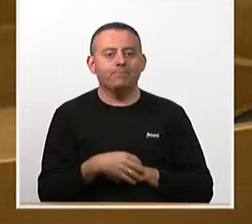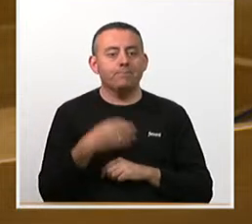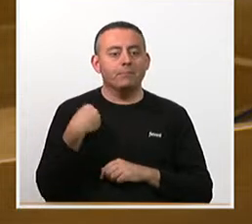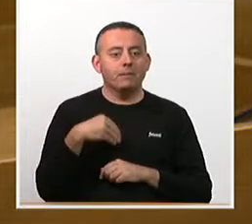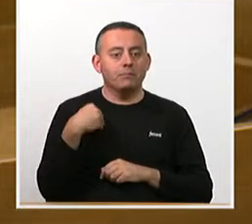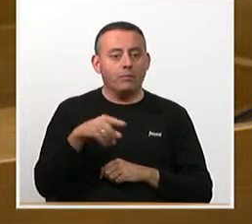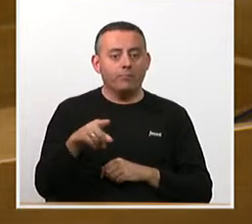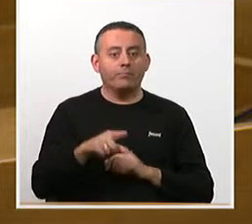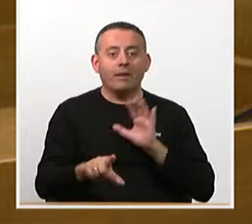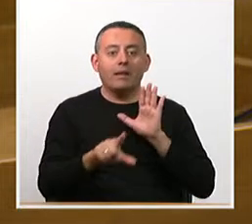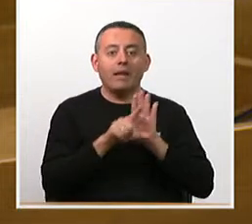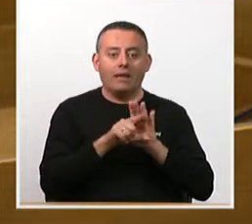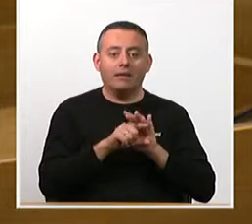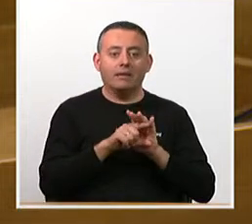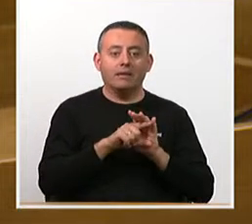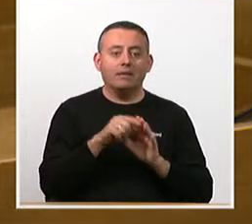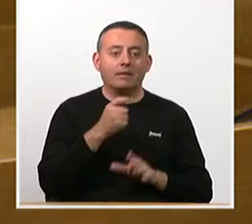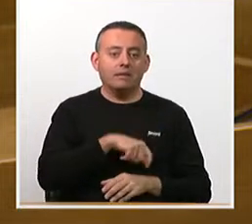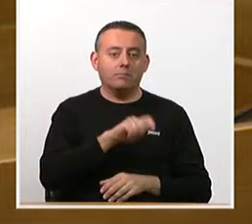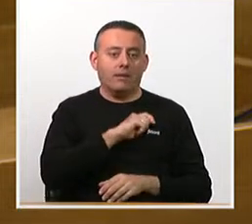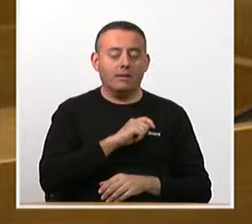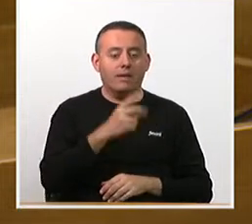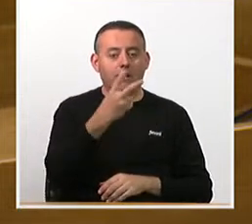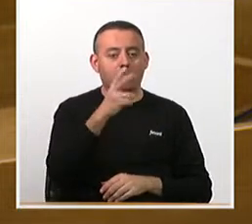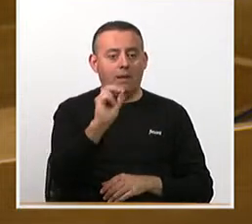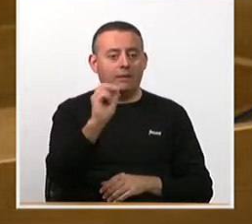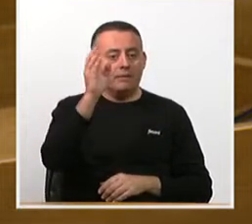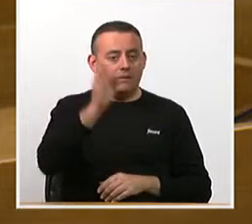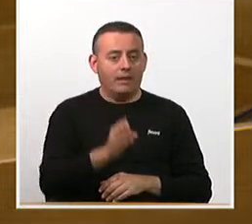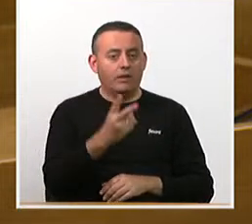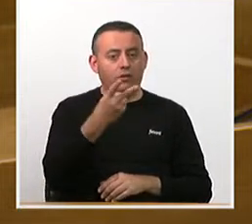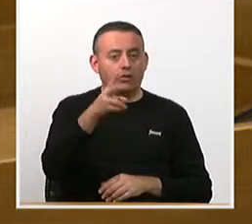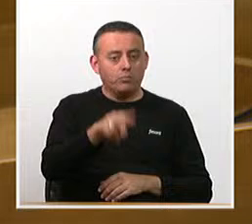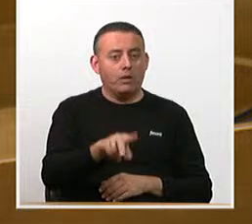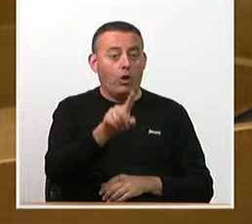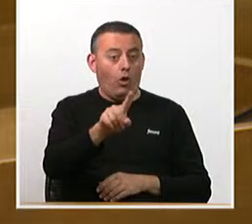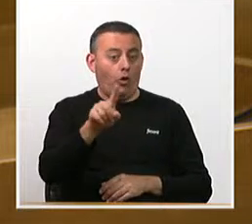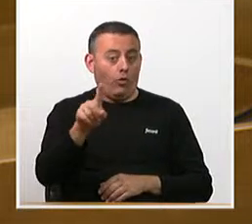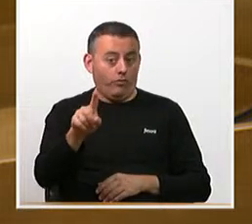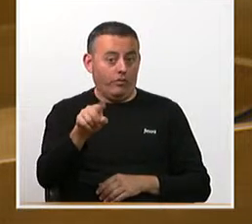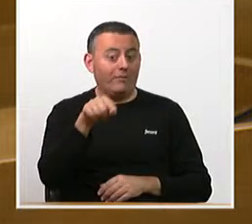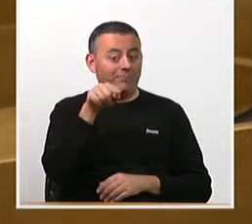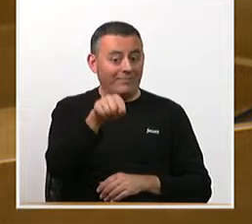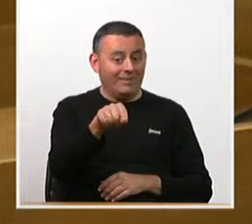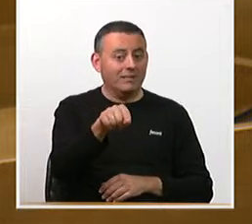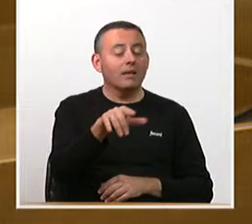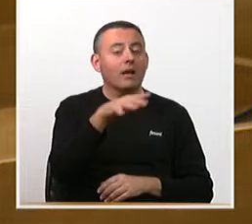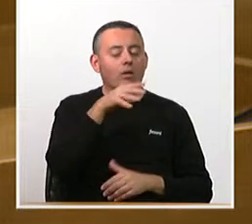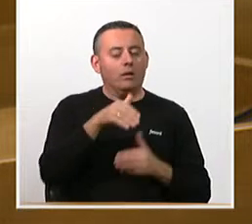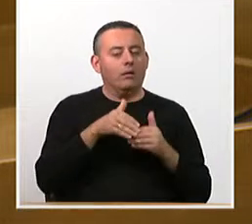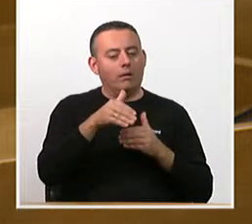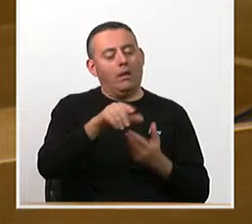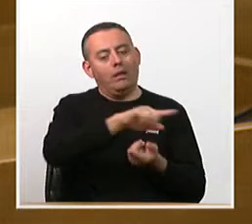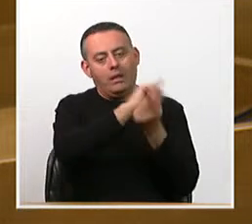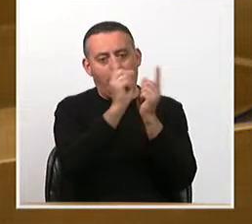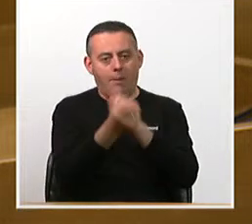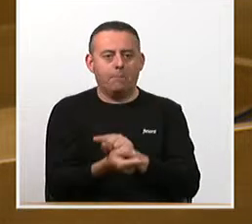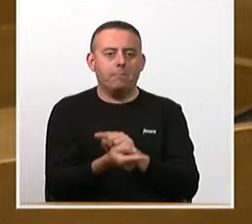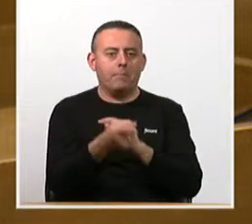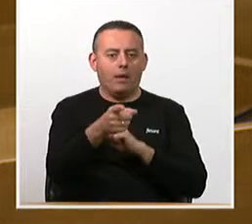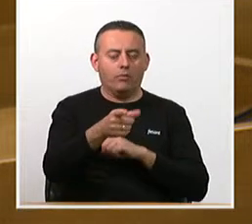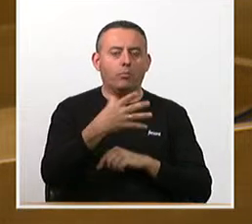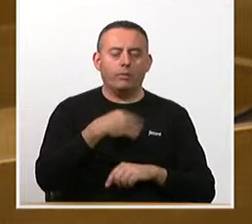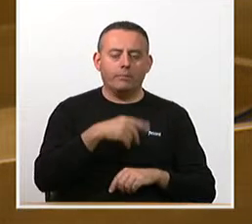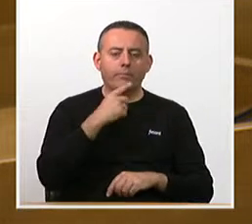nacional 2021 por ello estamos dotando Asimismo de formación procedimental y técnica a los registradores